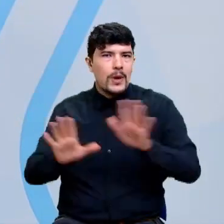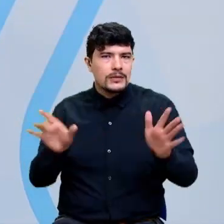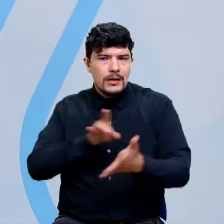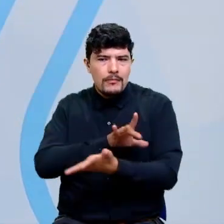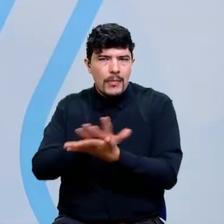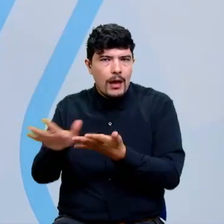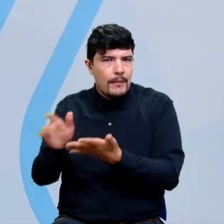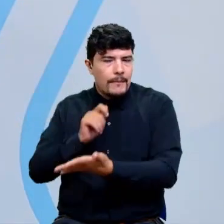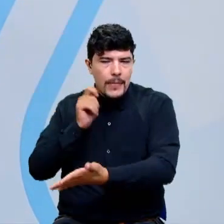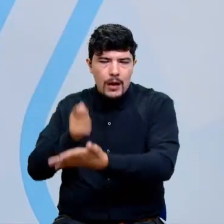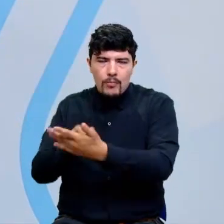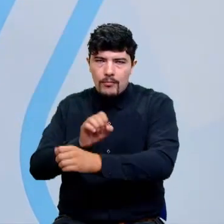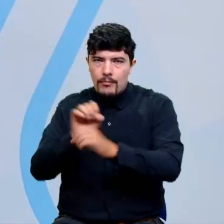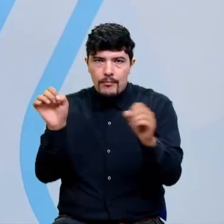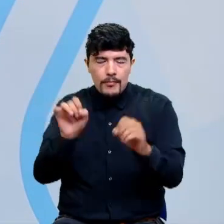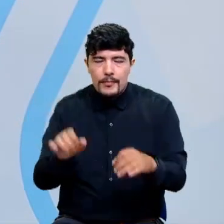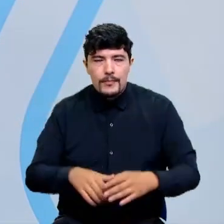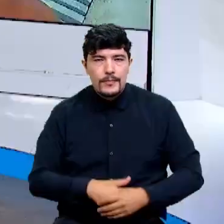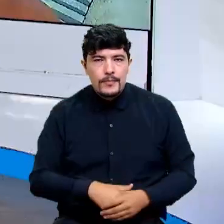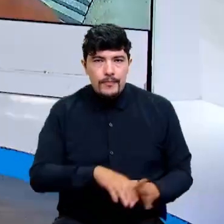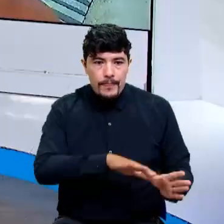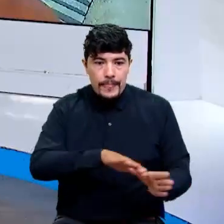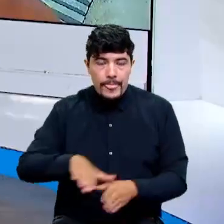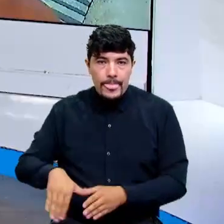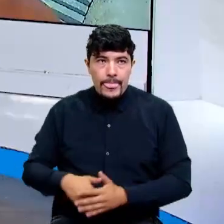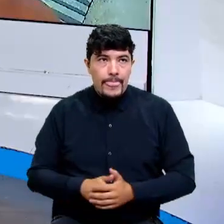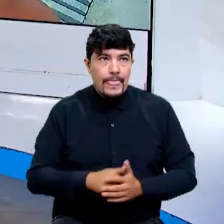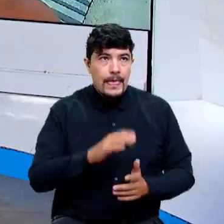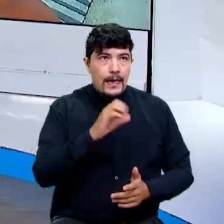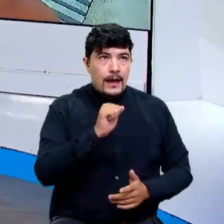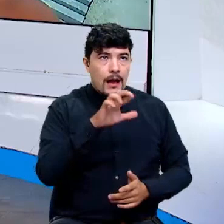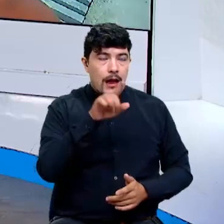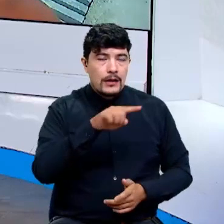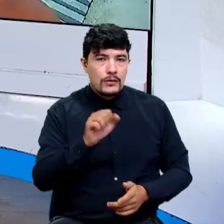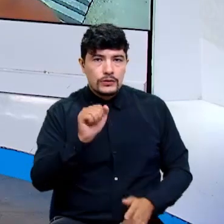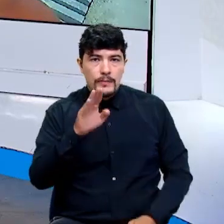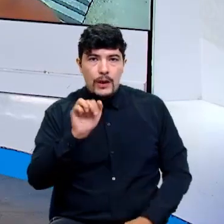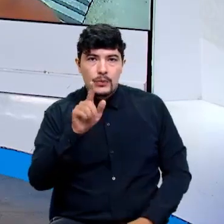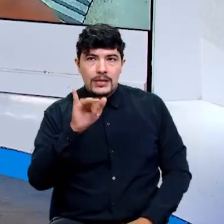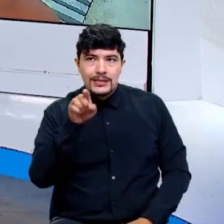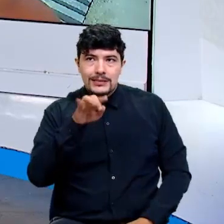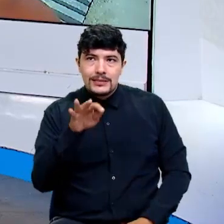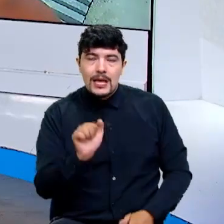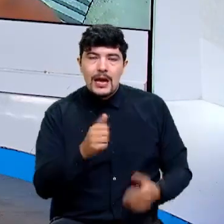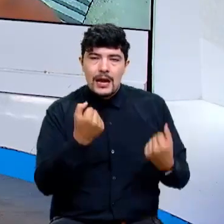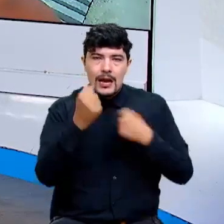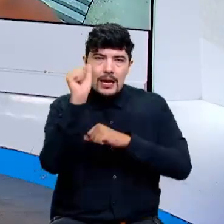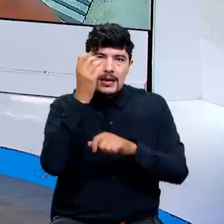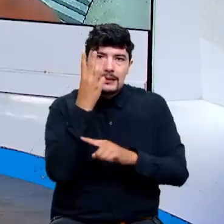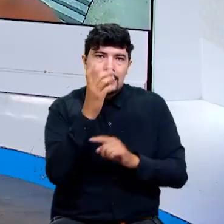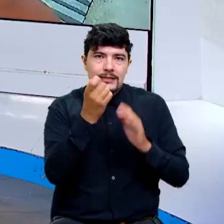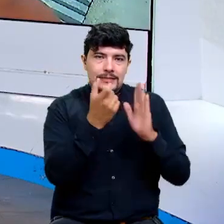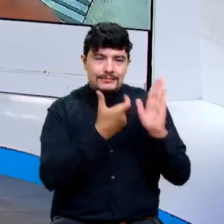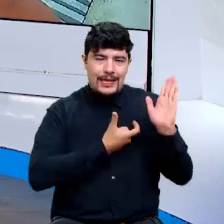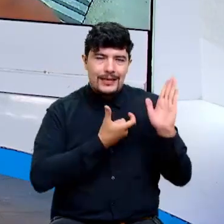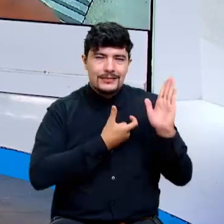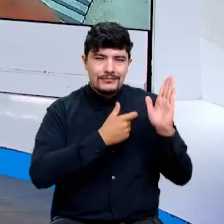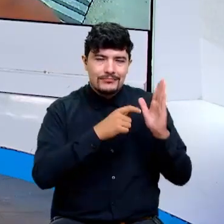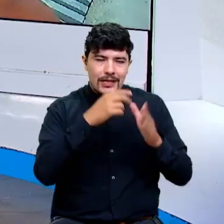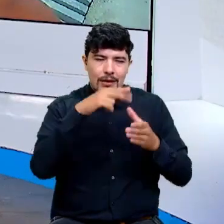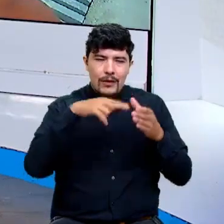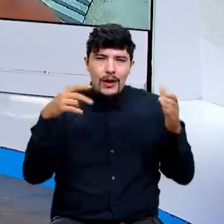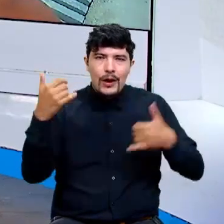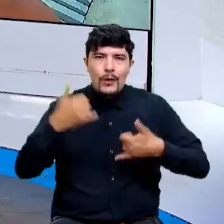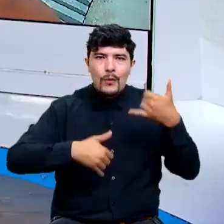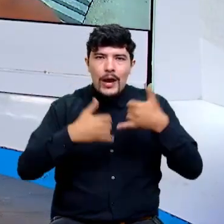En otras noticias, el nadador norte santandereano Carlos Bautista conquistó 3 medallas en la fase final de los Juegos Intercolegiados que se cumplieron en